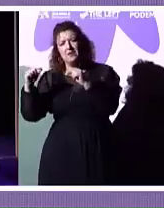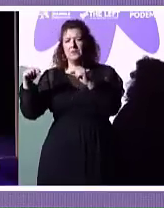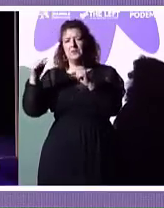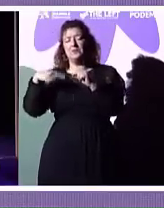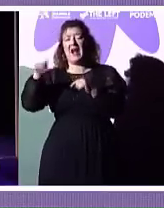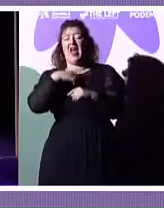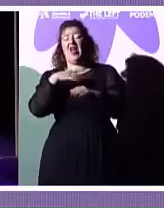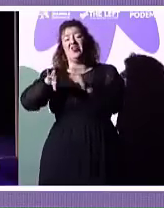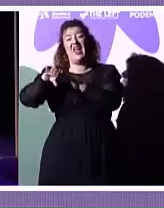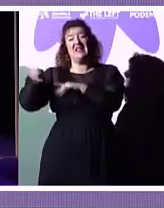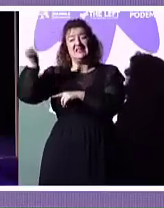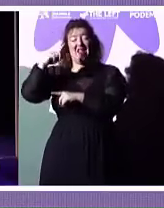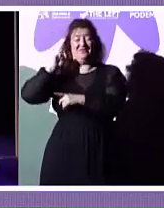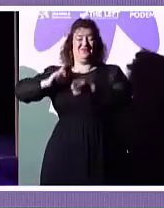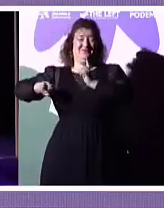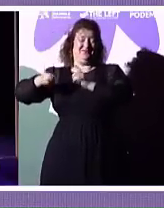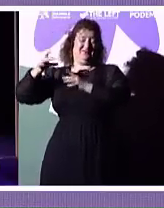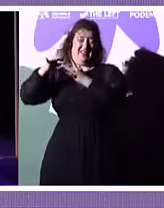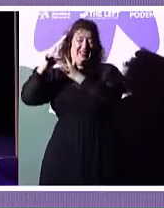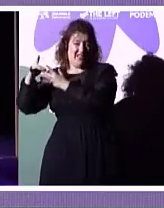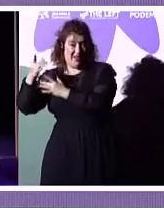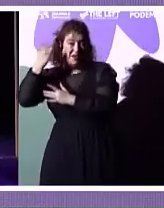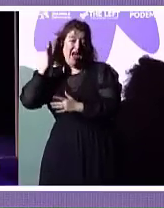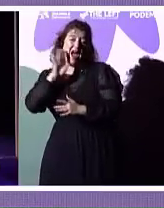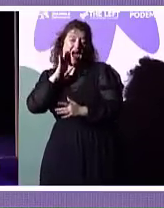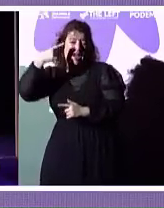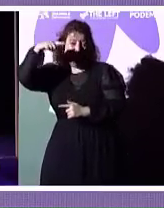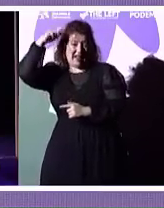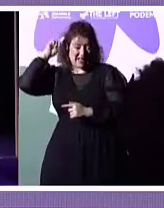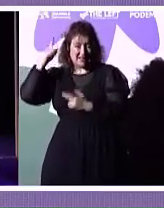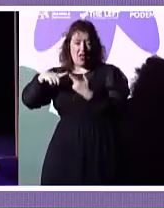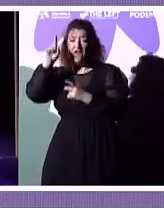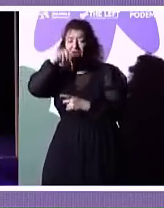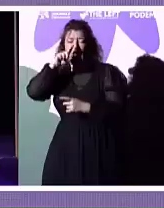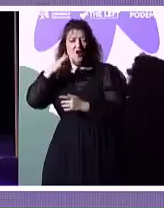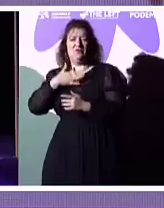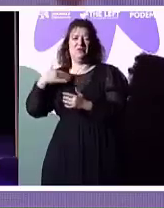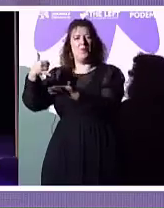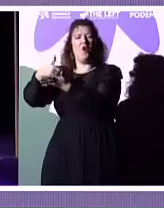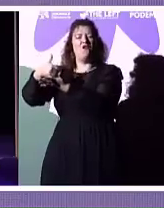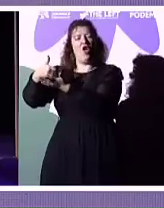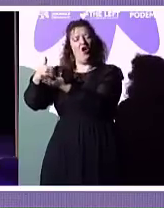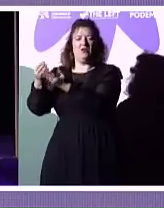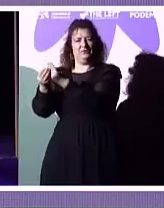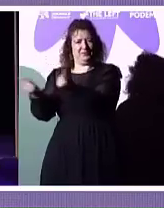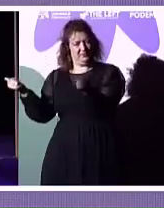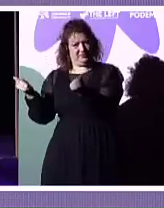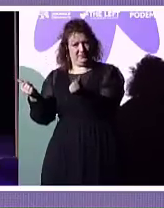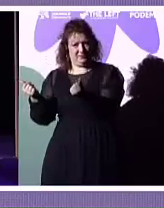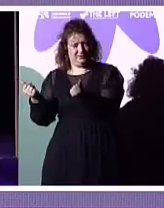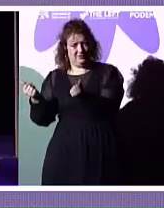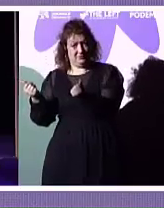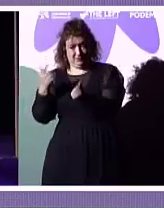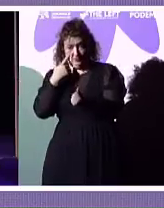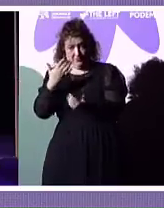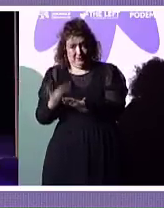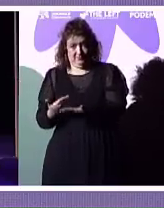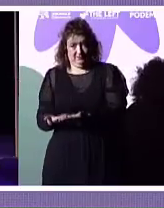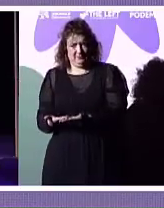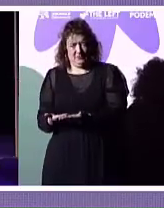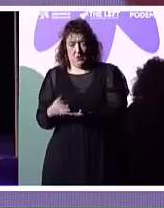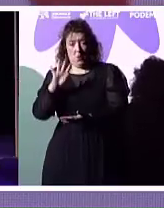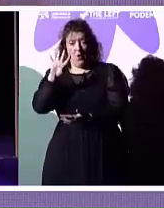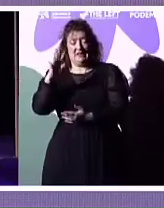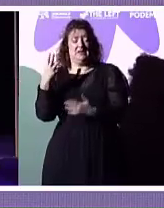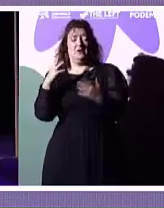política pasó con casado y ha pasado también con feijóo qué